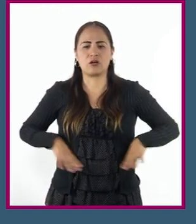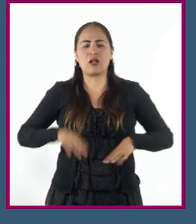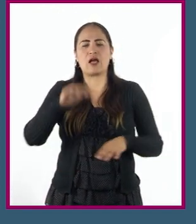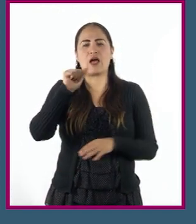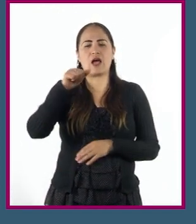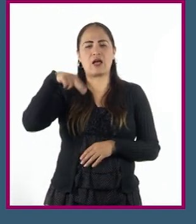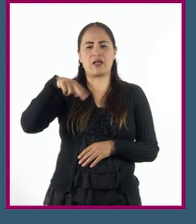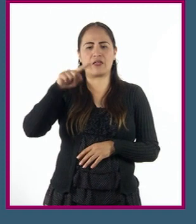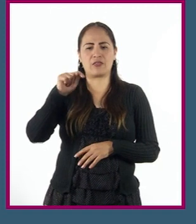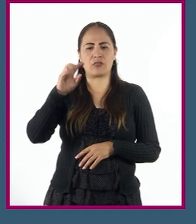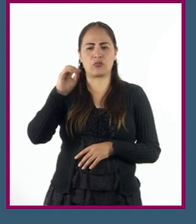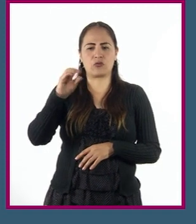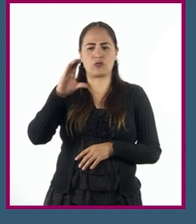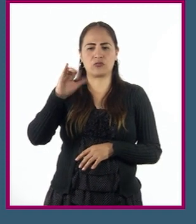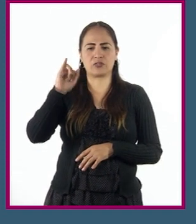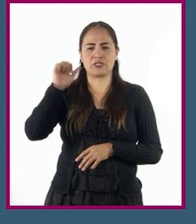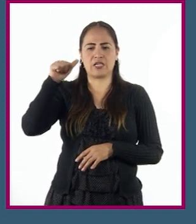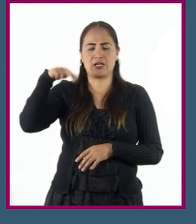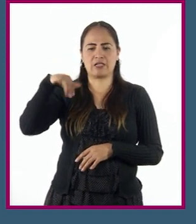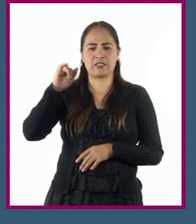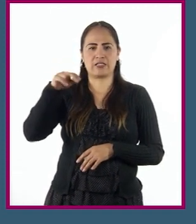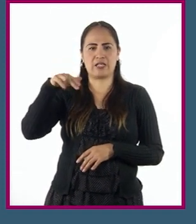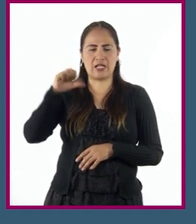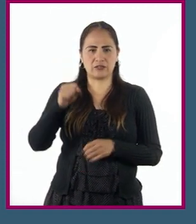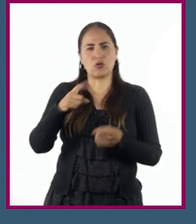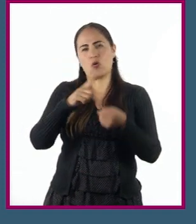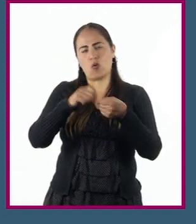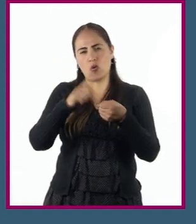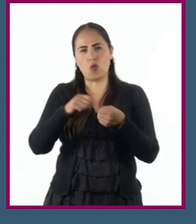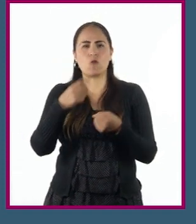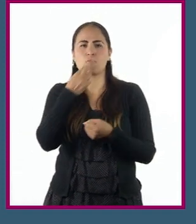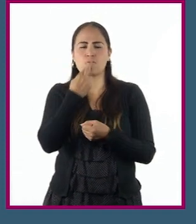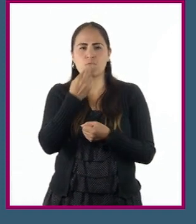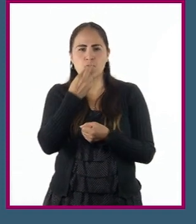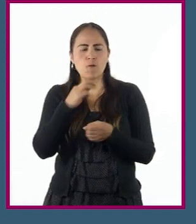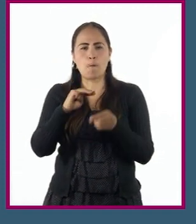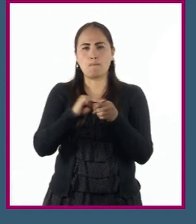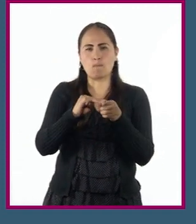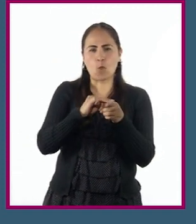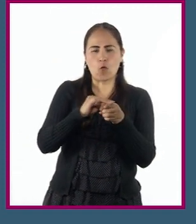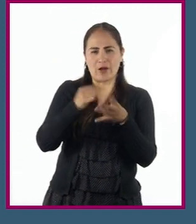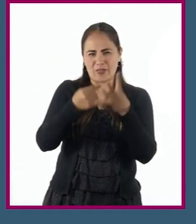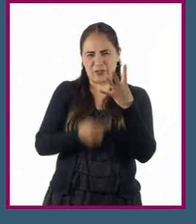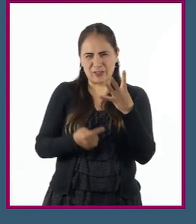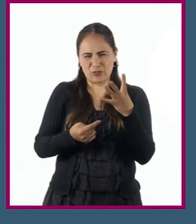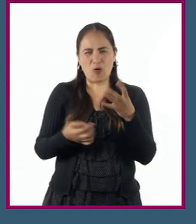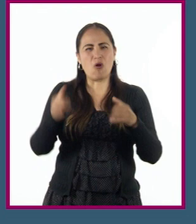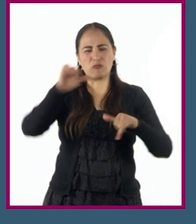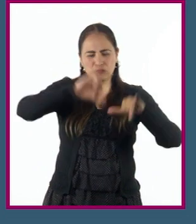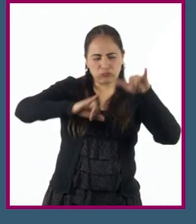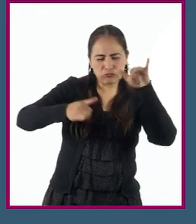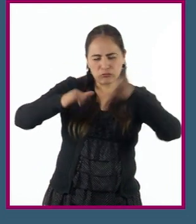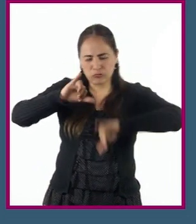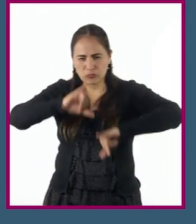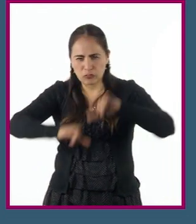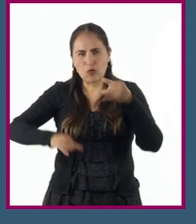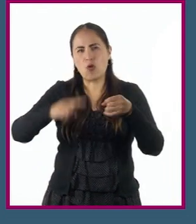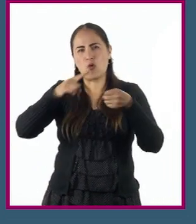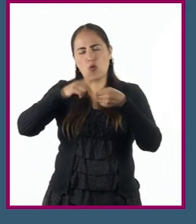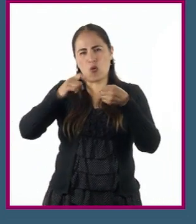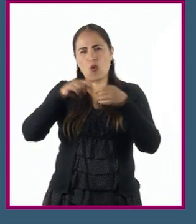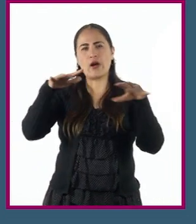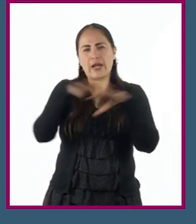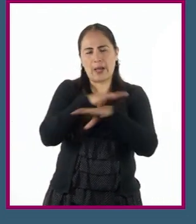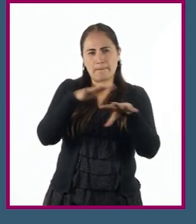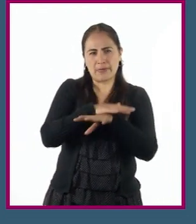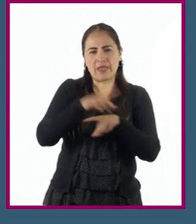color azul, morado o rojo. Estas sustancias cambian de color dependiendo del pH del medio, por lo